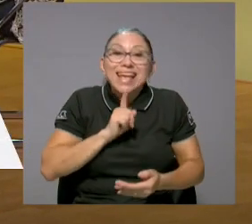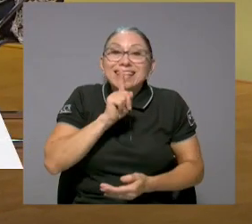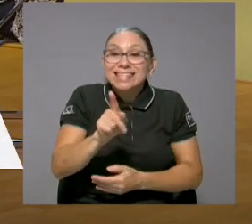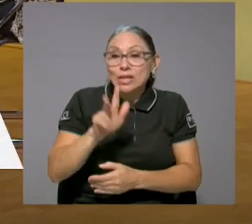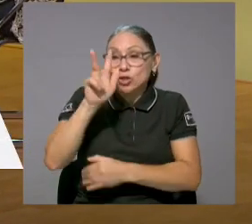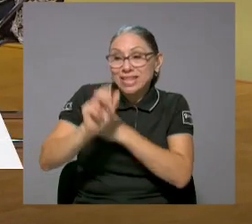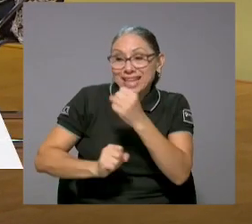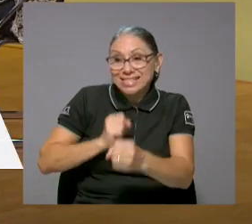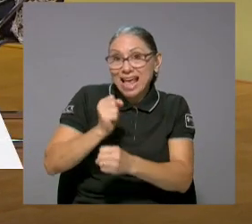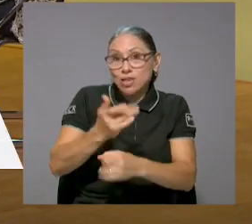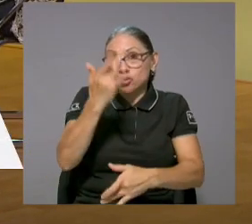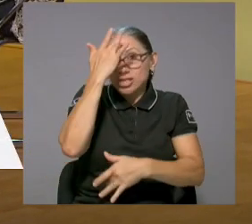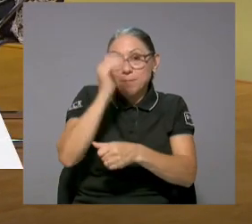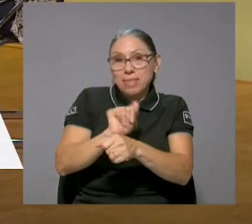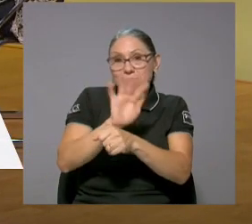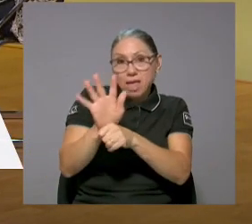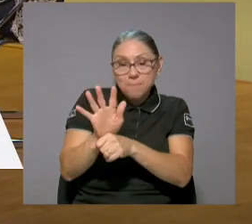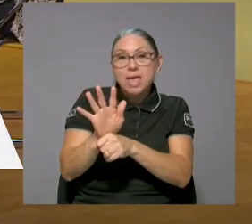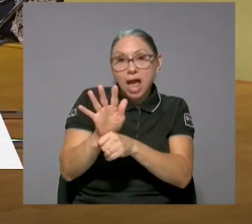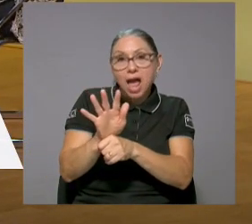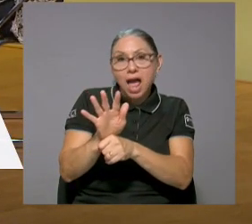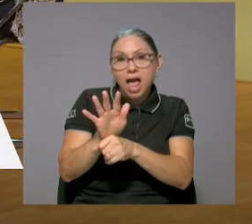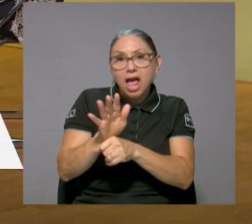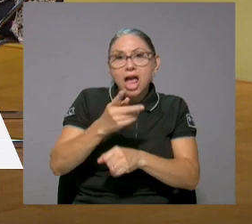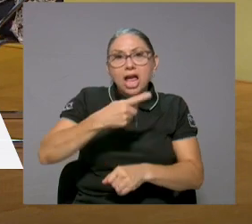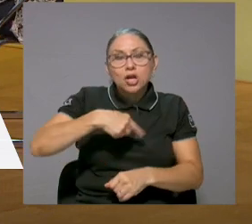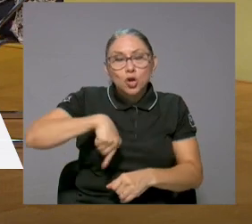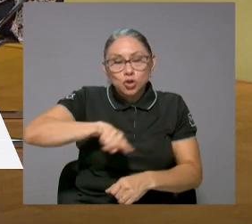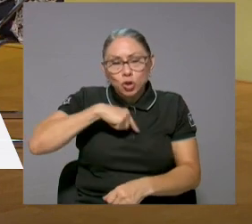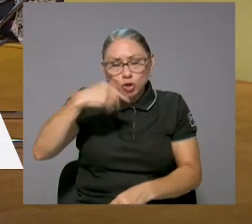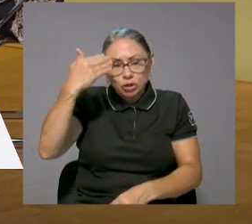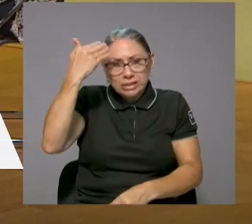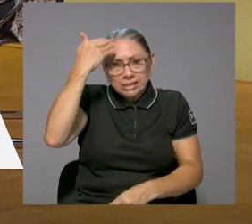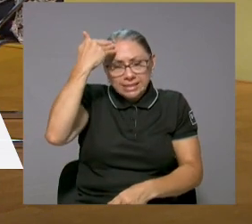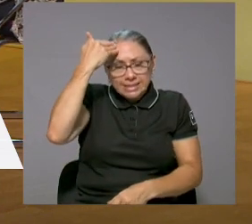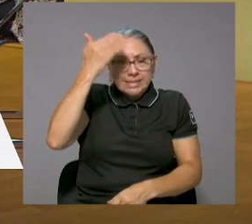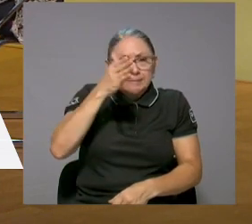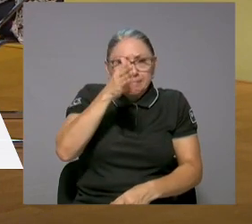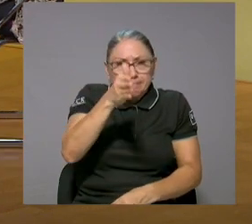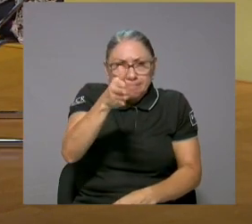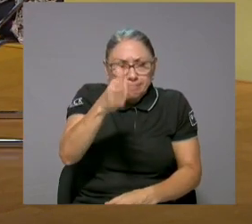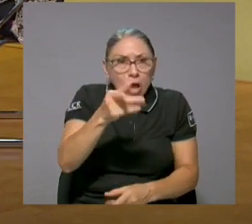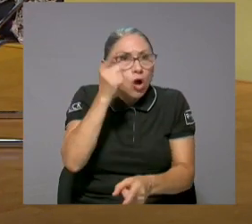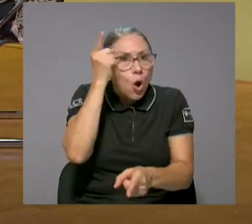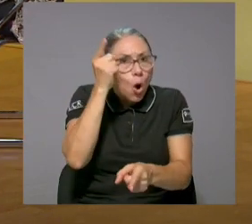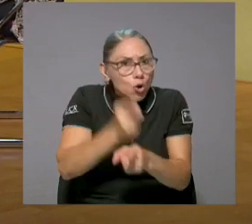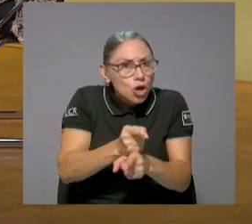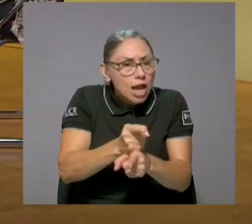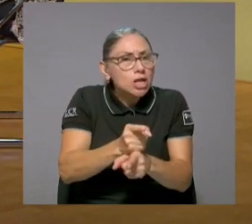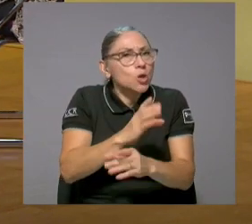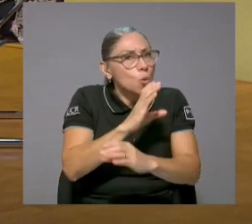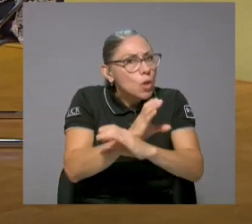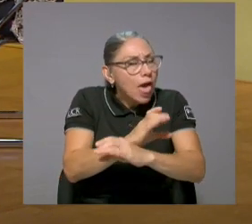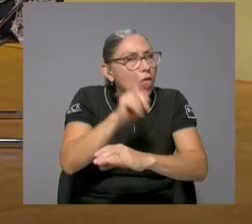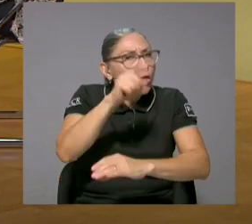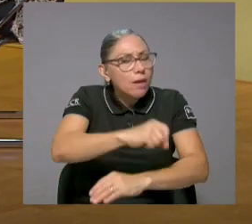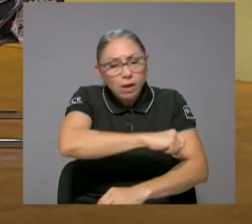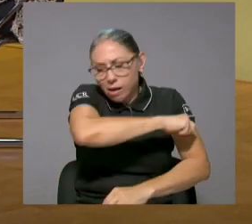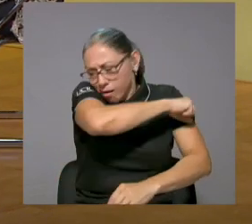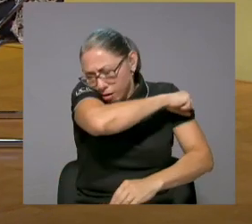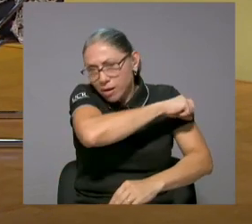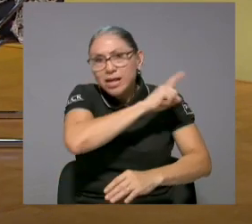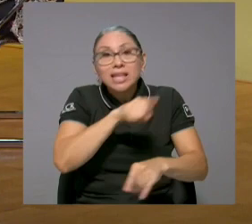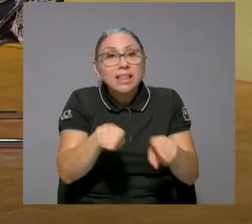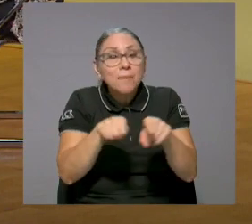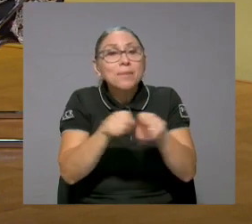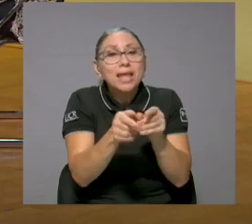de pandemia se nos martillaba con el mensaje de correcto protocolo de tosido y estornudo, también era con el